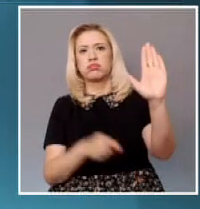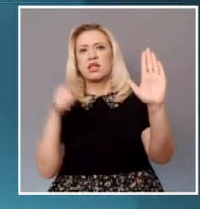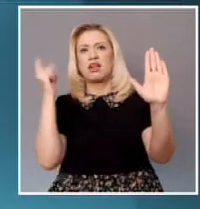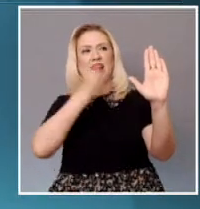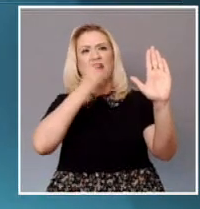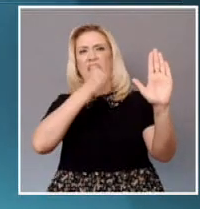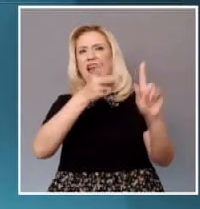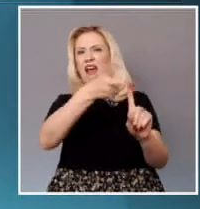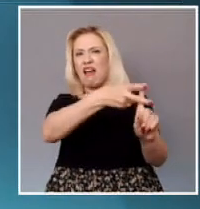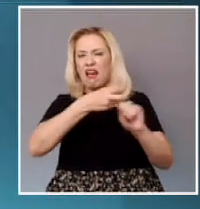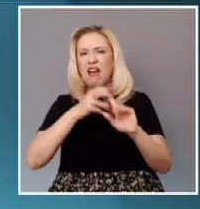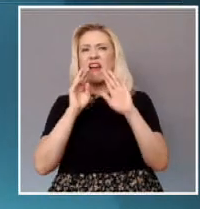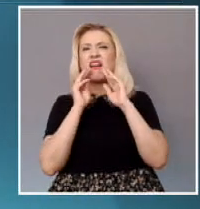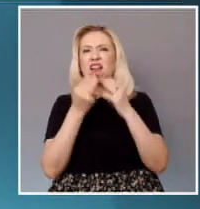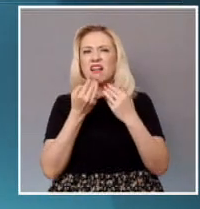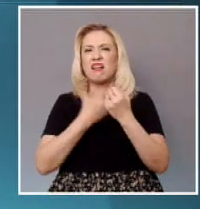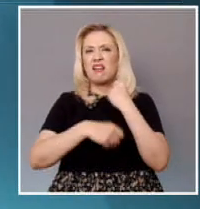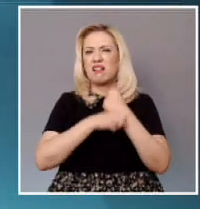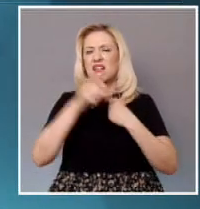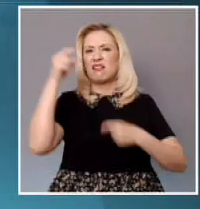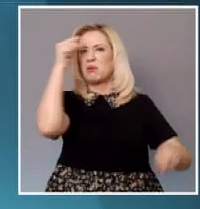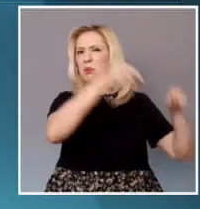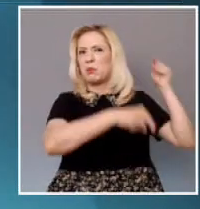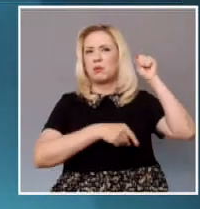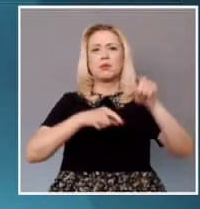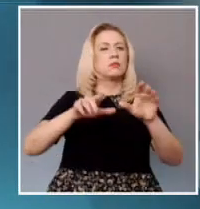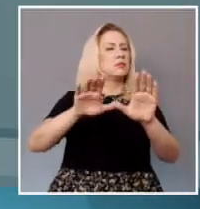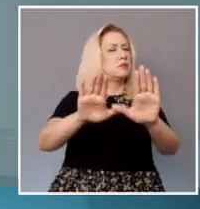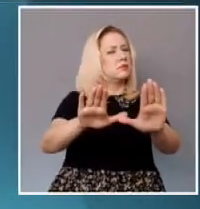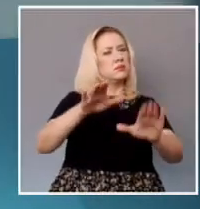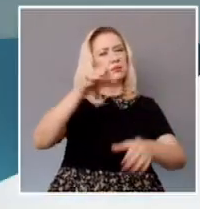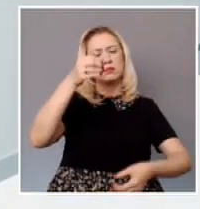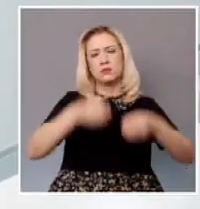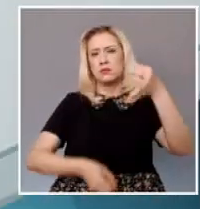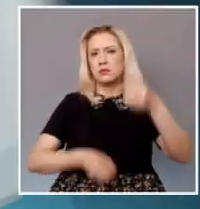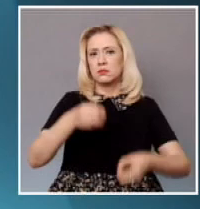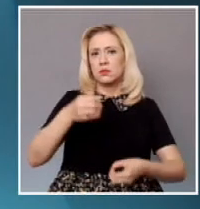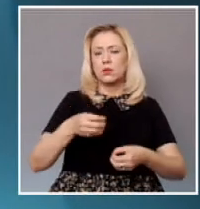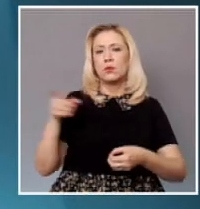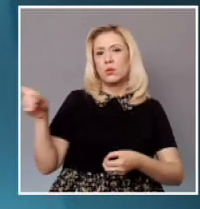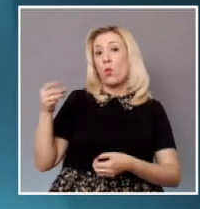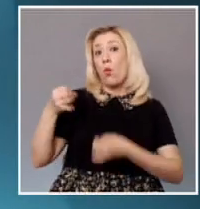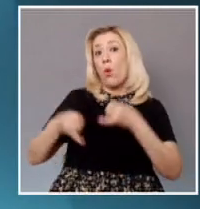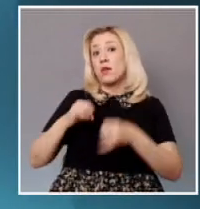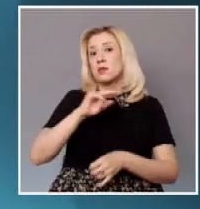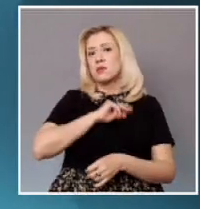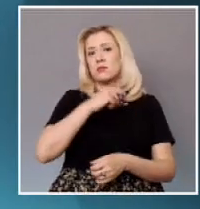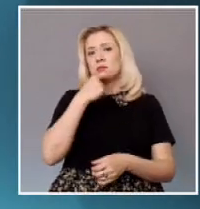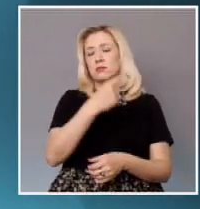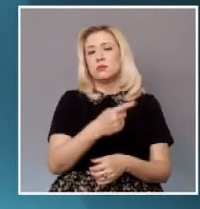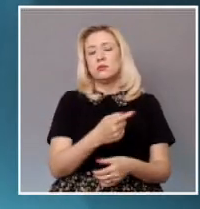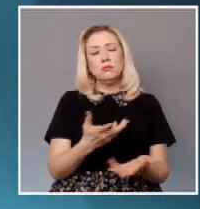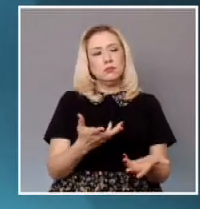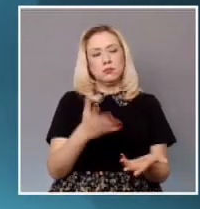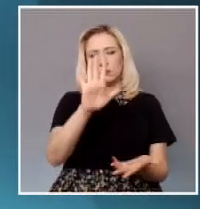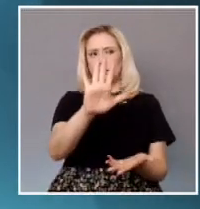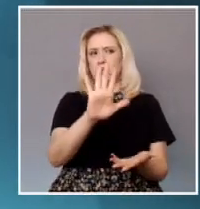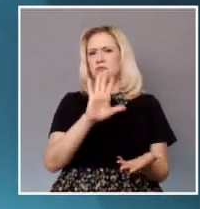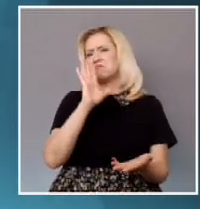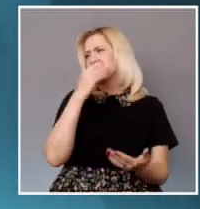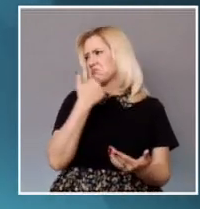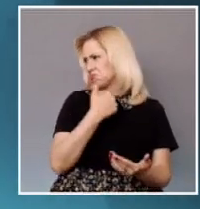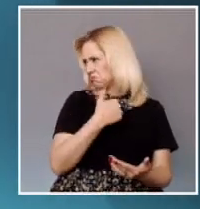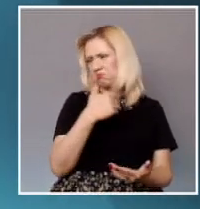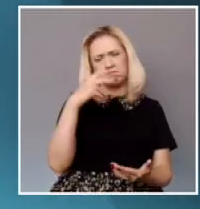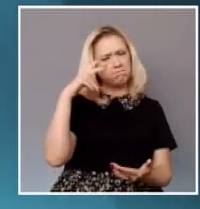delincuencia organizada. Ante ello, el tribunal revocó la resolución del juez de distrito, que negó la protección de este derecho y le ordenó emitir una